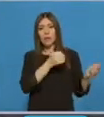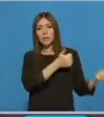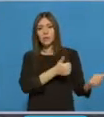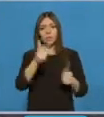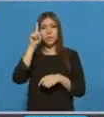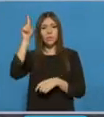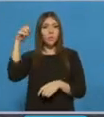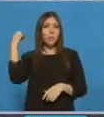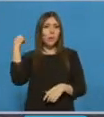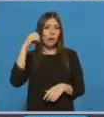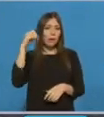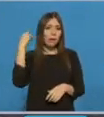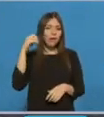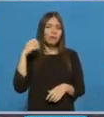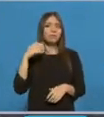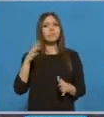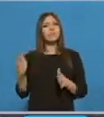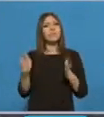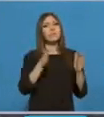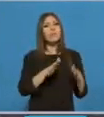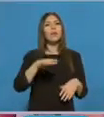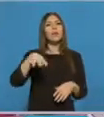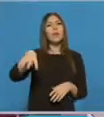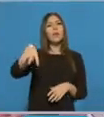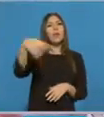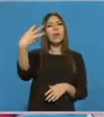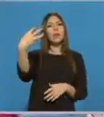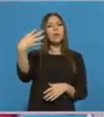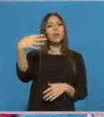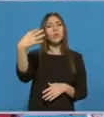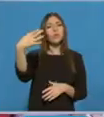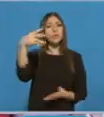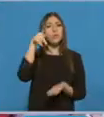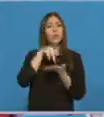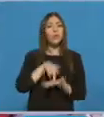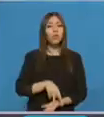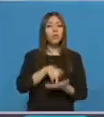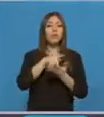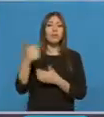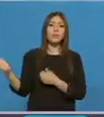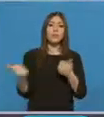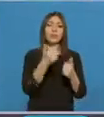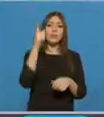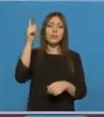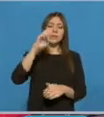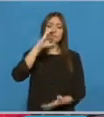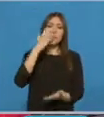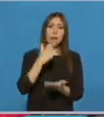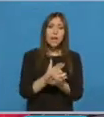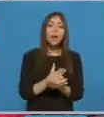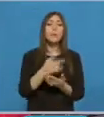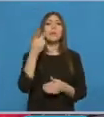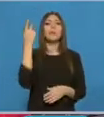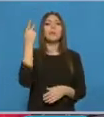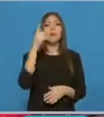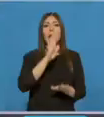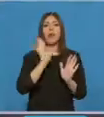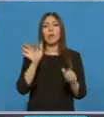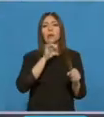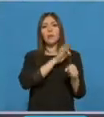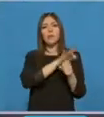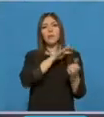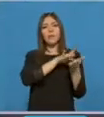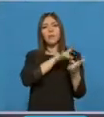Oaxaca, otras 14,000 se han enviado, 14 toneladas se han enviado al estado de Chiapas. Se ha beneficiado a más de